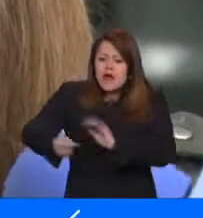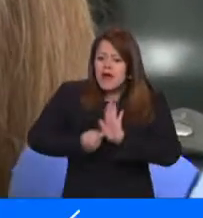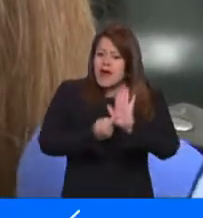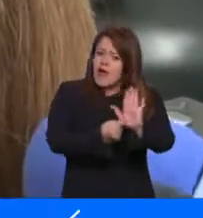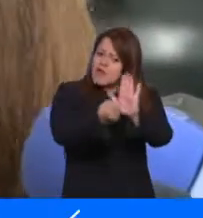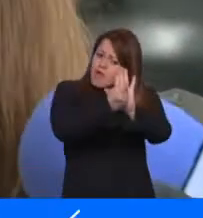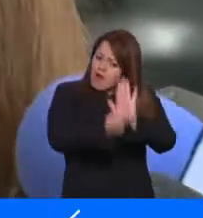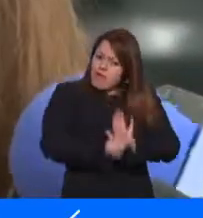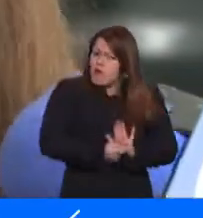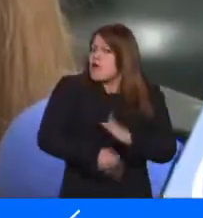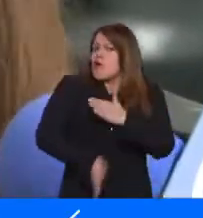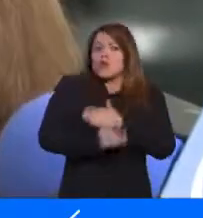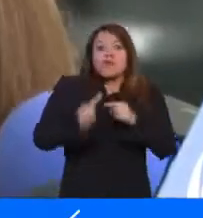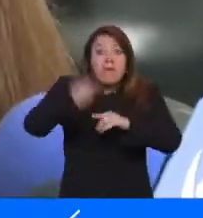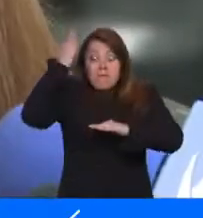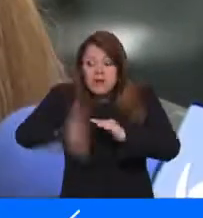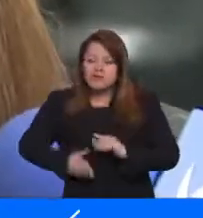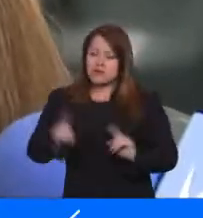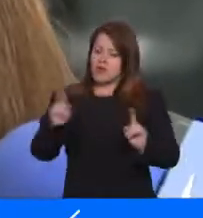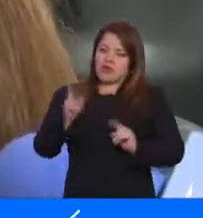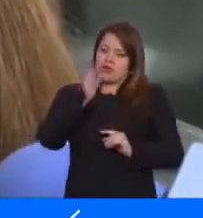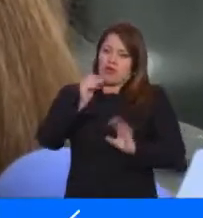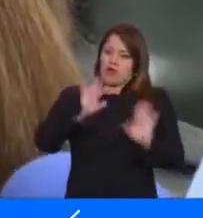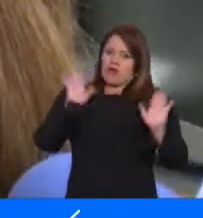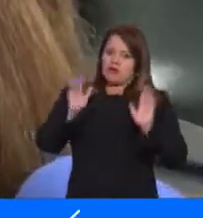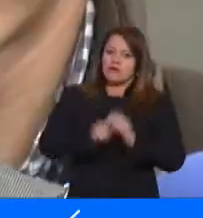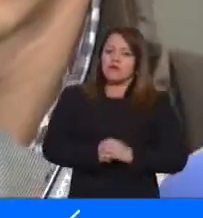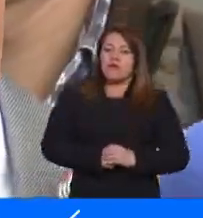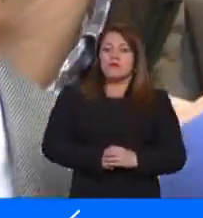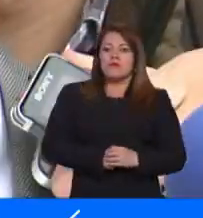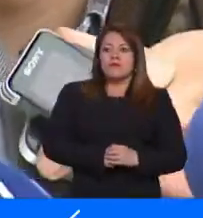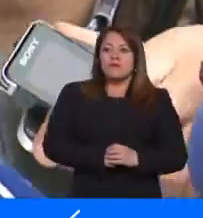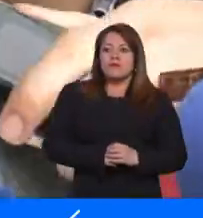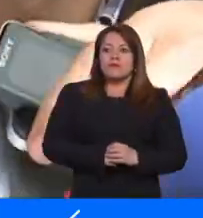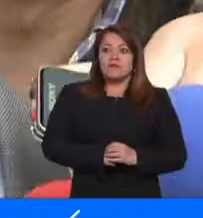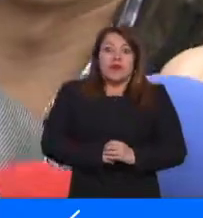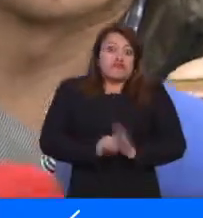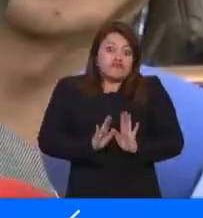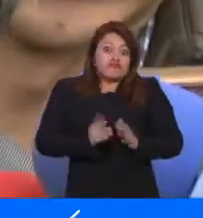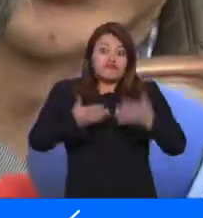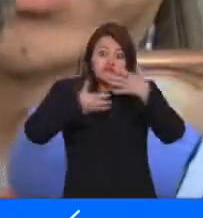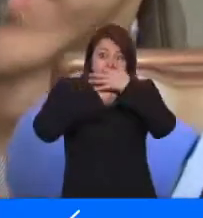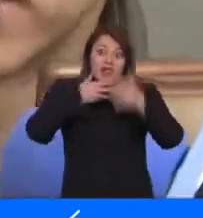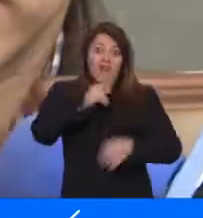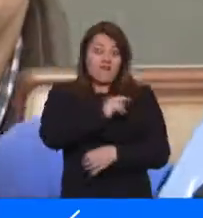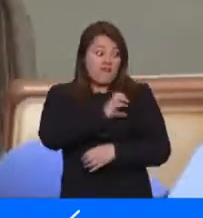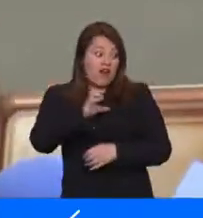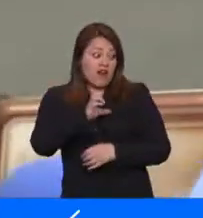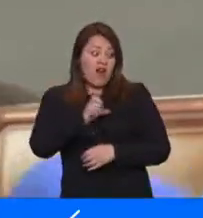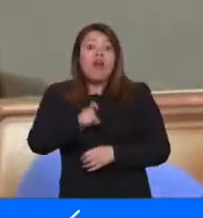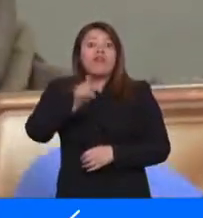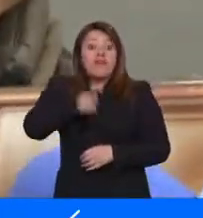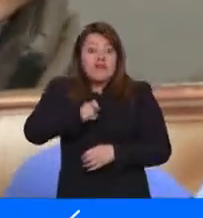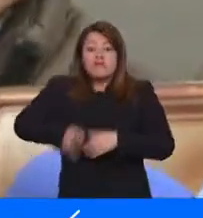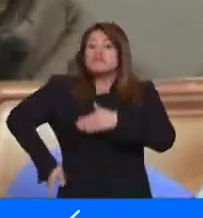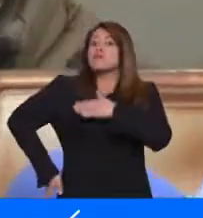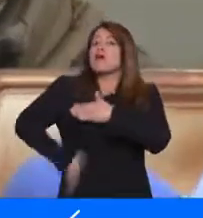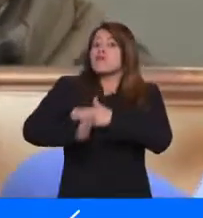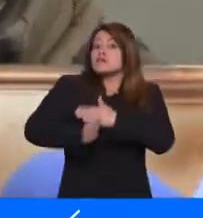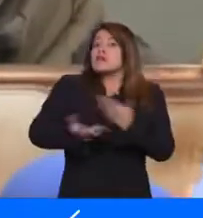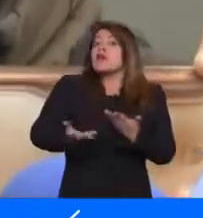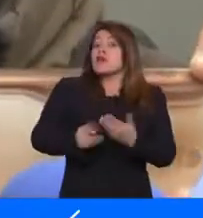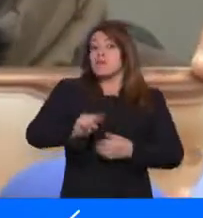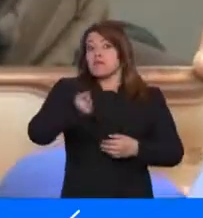nuestras propuestas. El presidente no nos ha fijado ningún plazo el jueves. Sí, pues las FARC son los que tienen que avanzar en aceptar que primero un